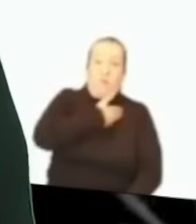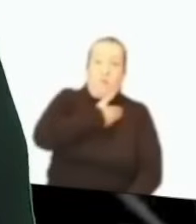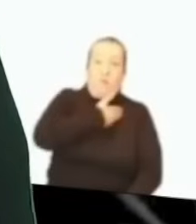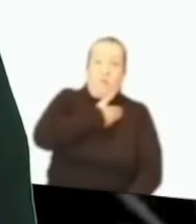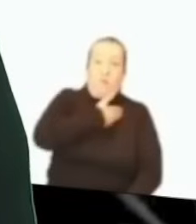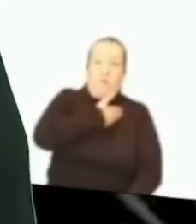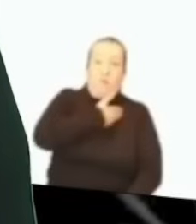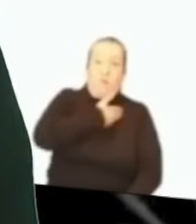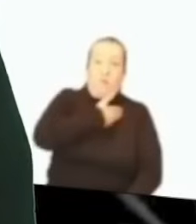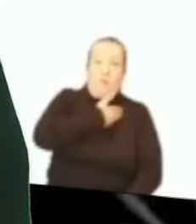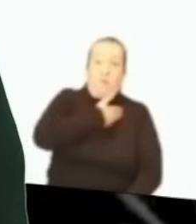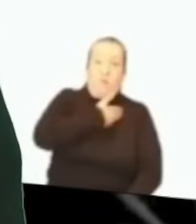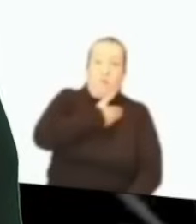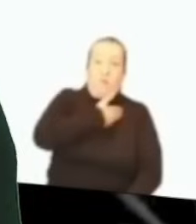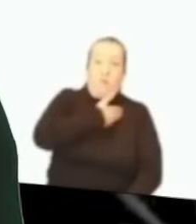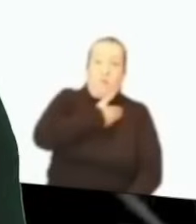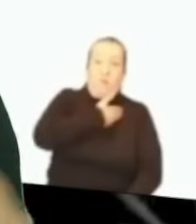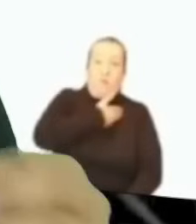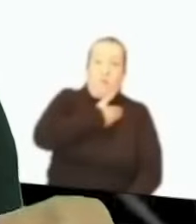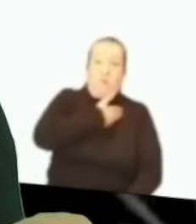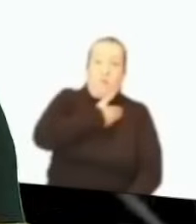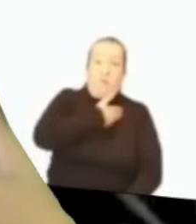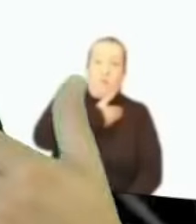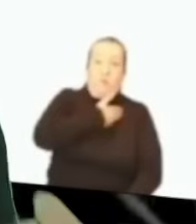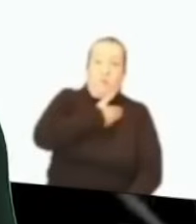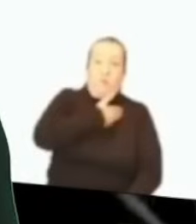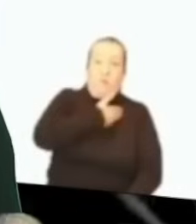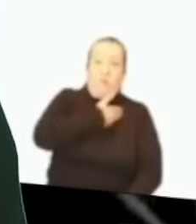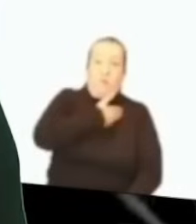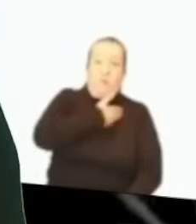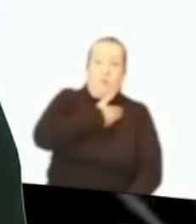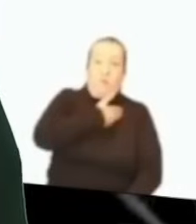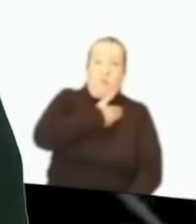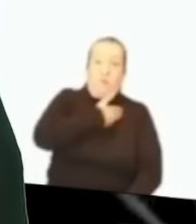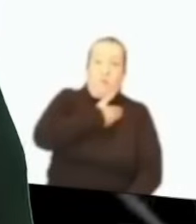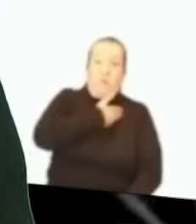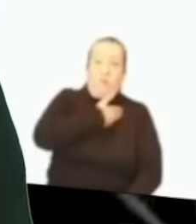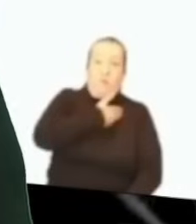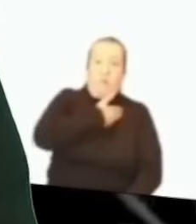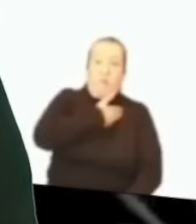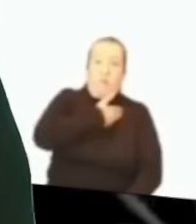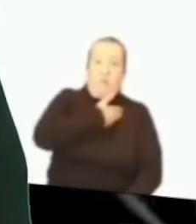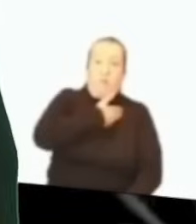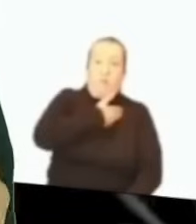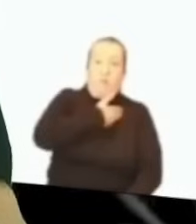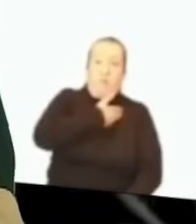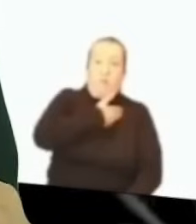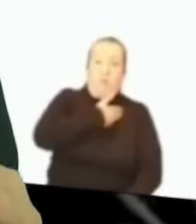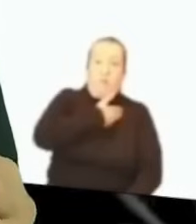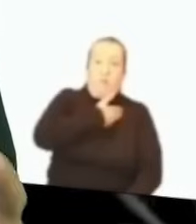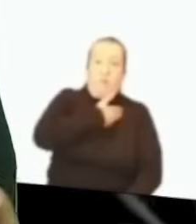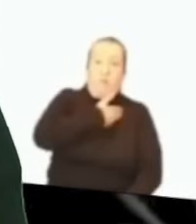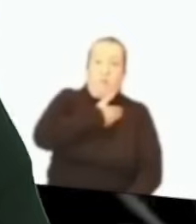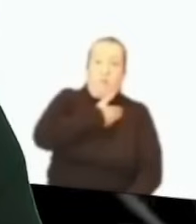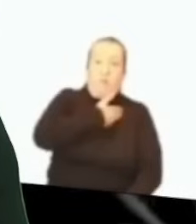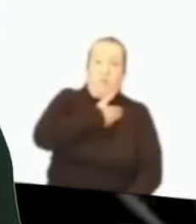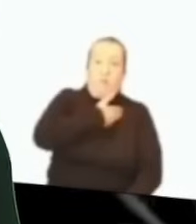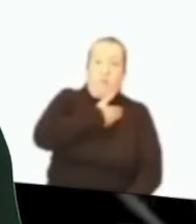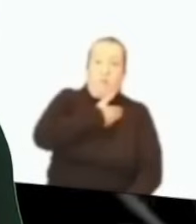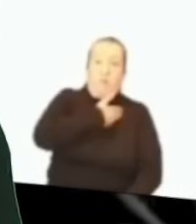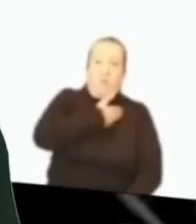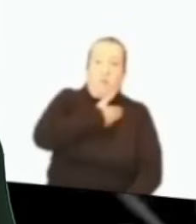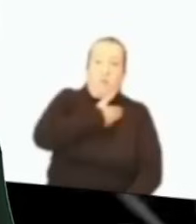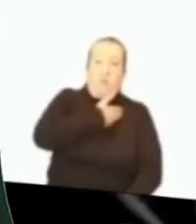financieros. Su análisis sugiere que, más allá de la retórica de exageración, es crucial evaluar los términos de la